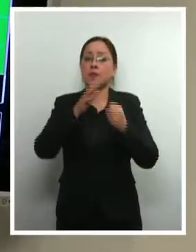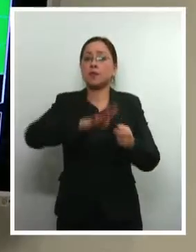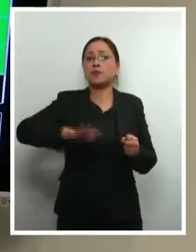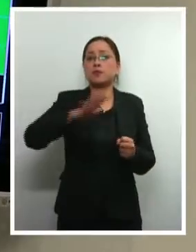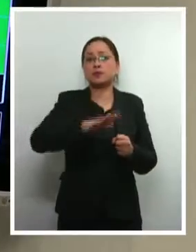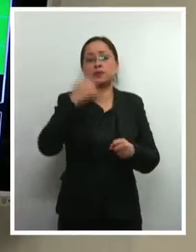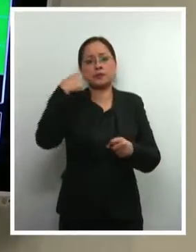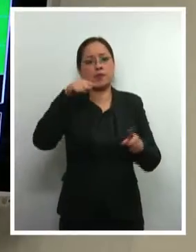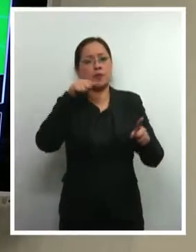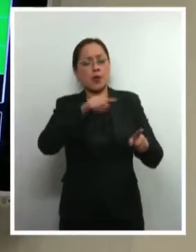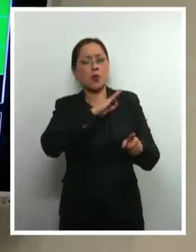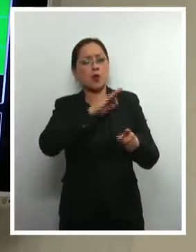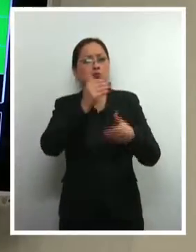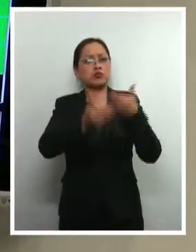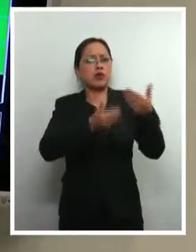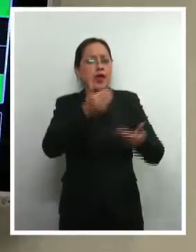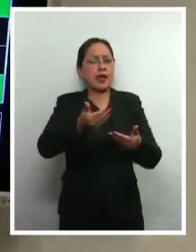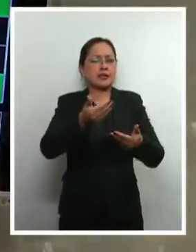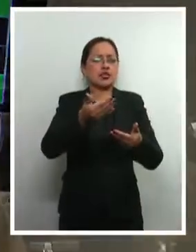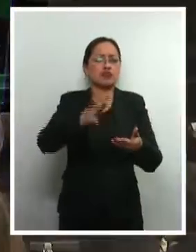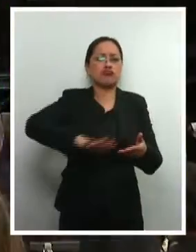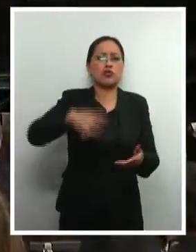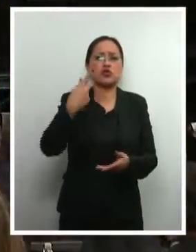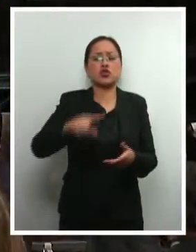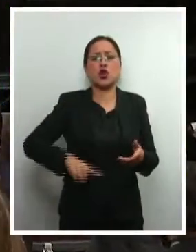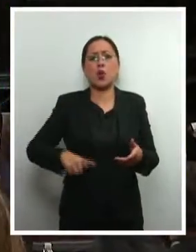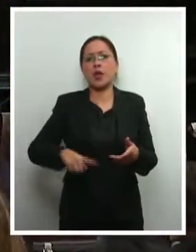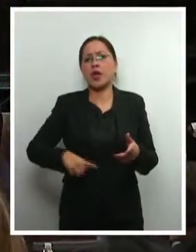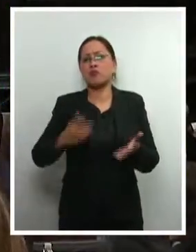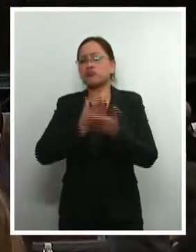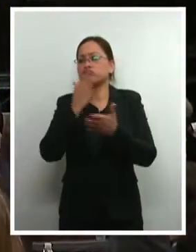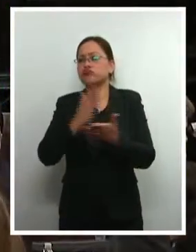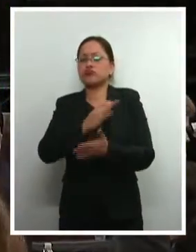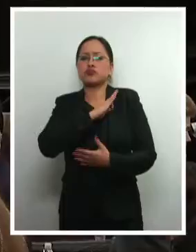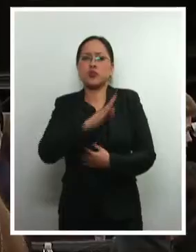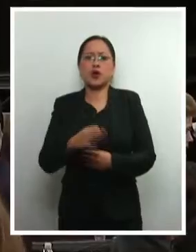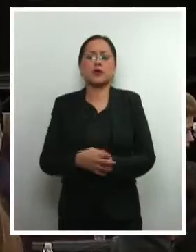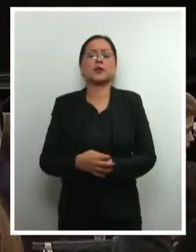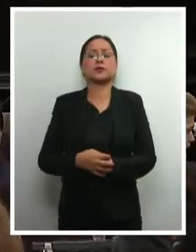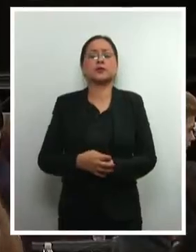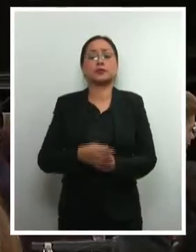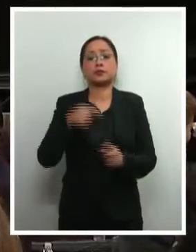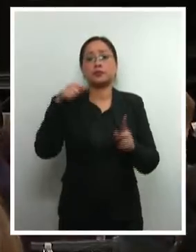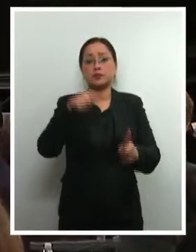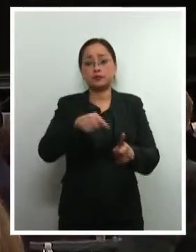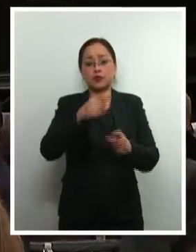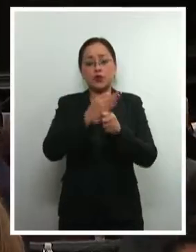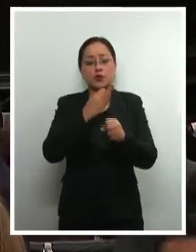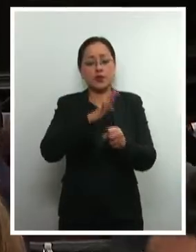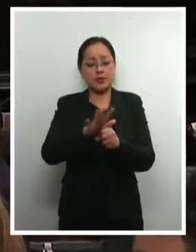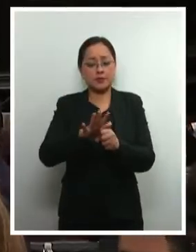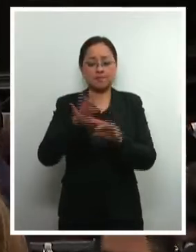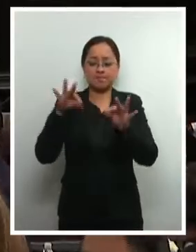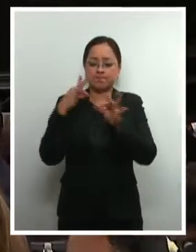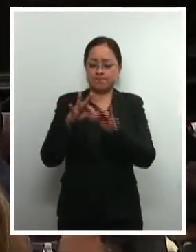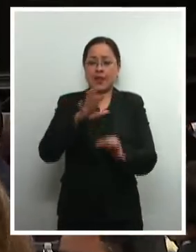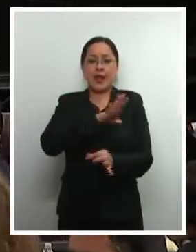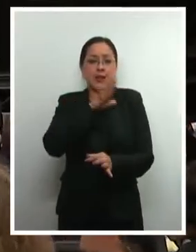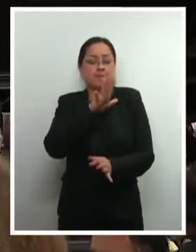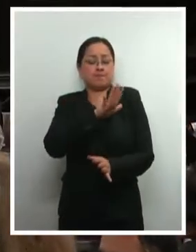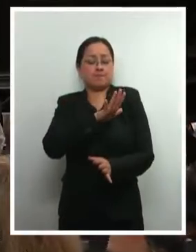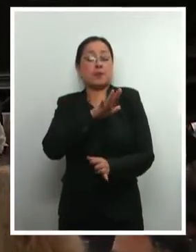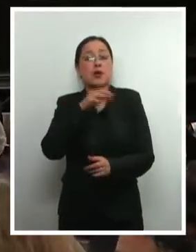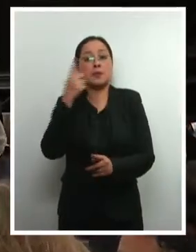cuidado mediante la prestación de servicios públicos y universales accesibles, pertinentes, suficientes y de calidad,